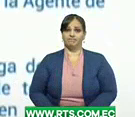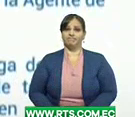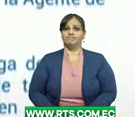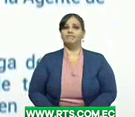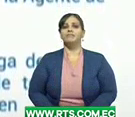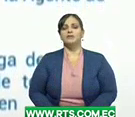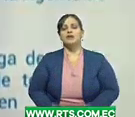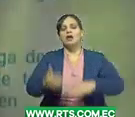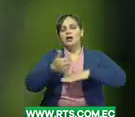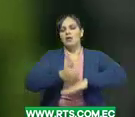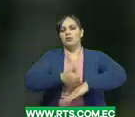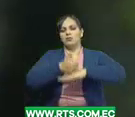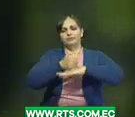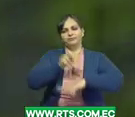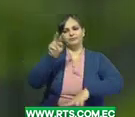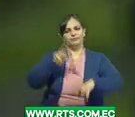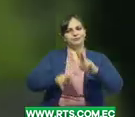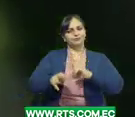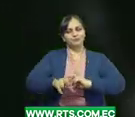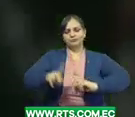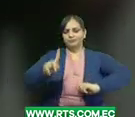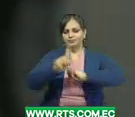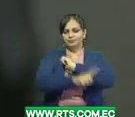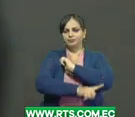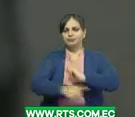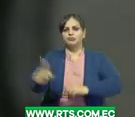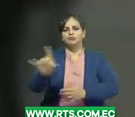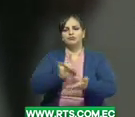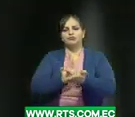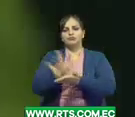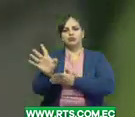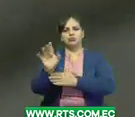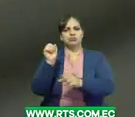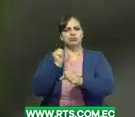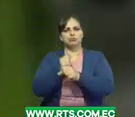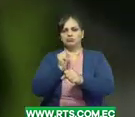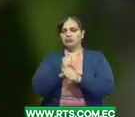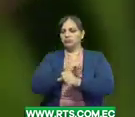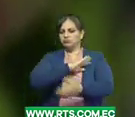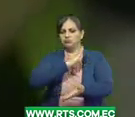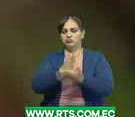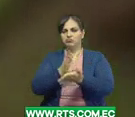será sancionada con la separación de la institución. Tiene